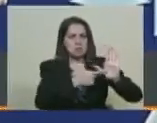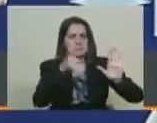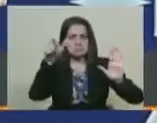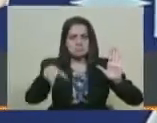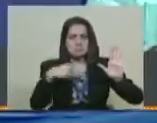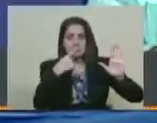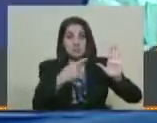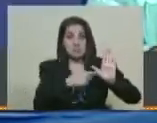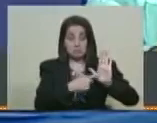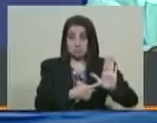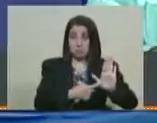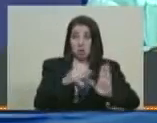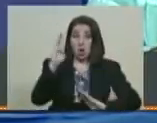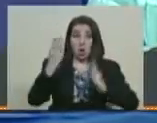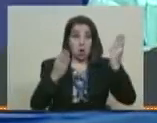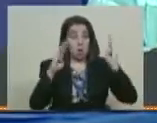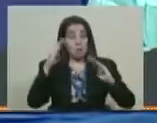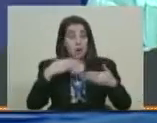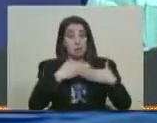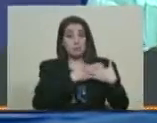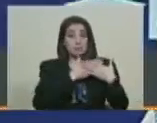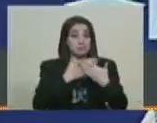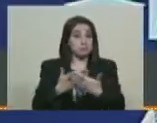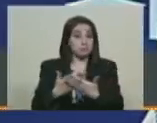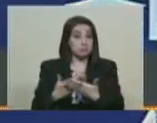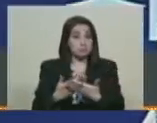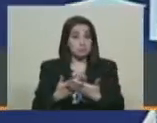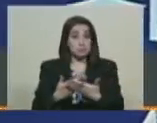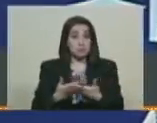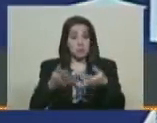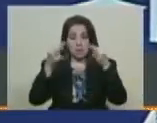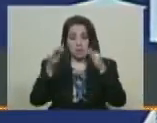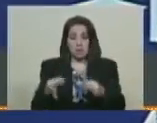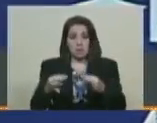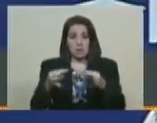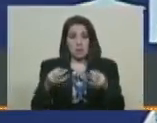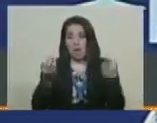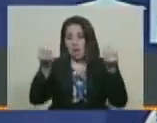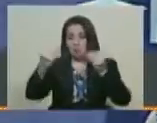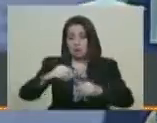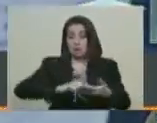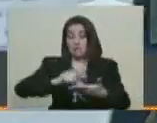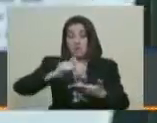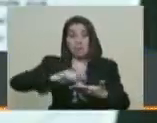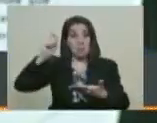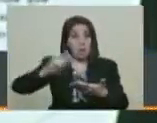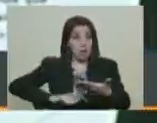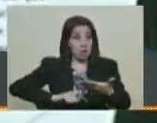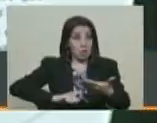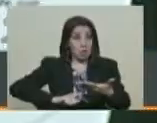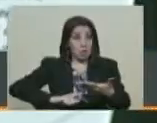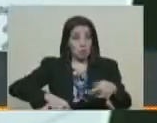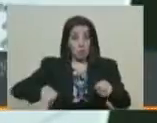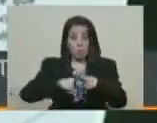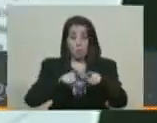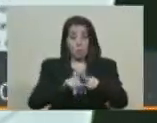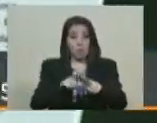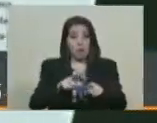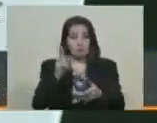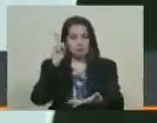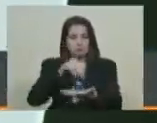acaban de presentar. Lo comparto plena y completamente y he puesto mi firma como un militante más del